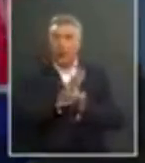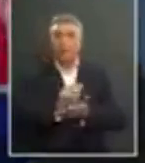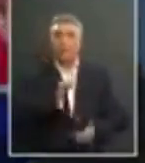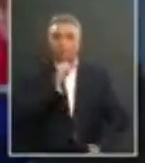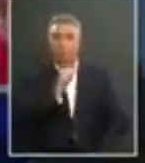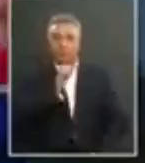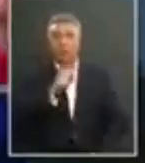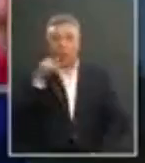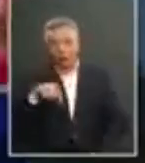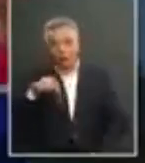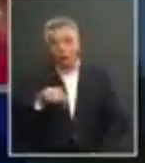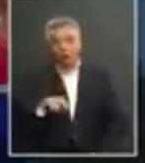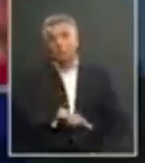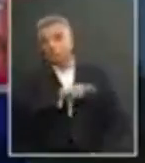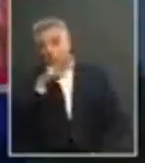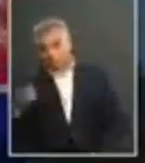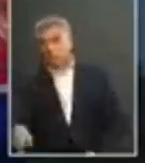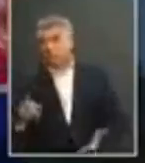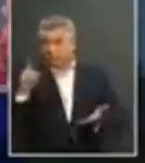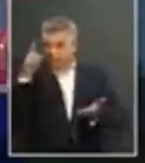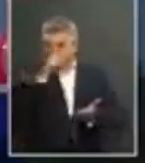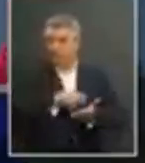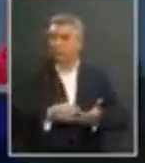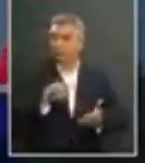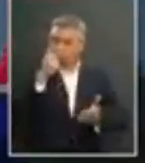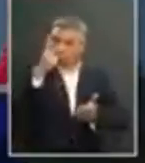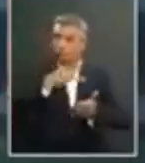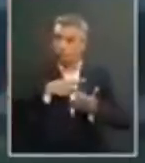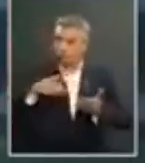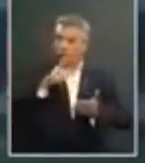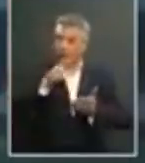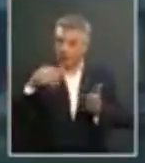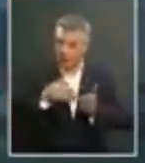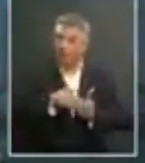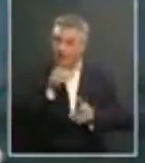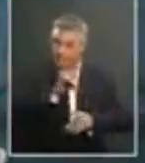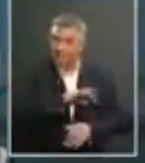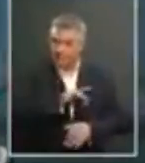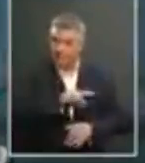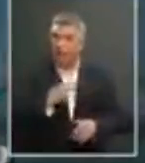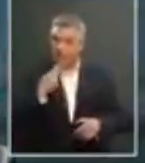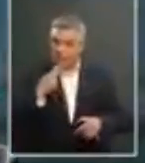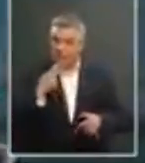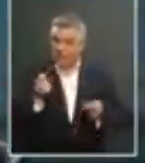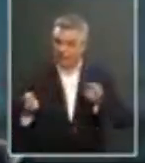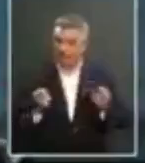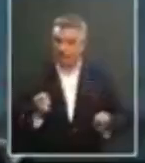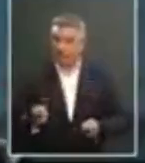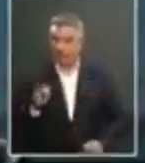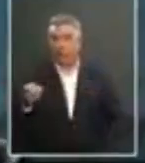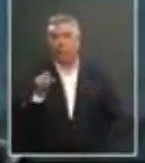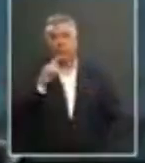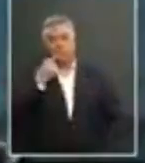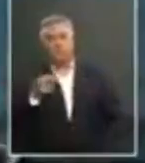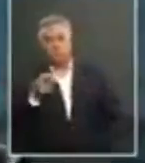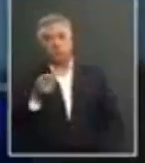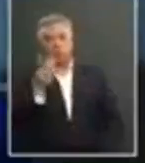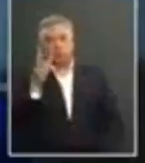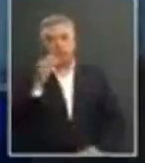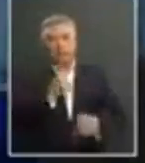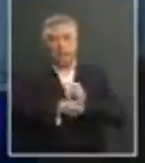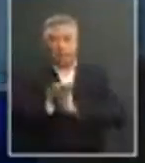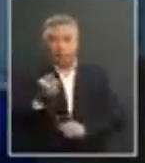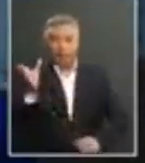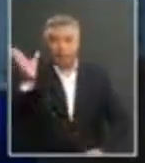hemos vuelto a situaciones muy complejas. 2.100.000 chilenos viviendo en situaciones de pobreza. Uno los escucha a ustedes y parece que los últimos 30 años o no existieron, o ustedes no